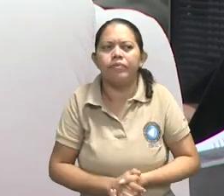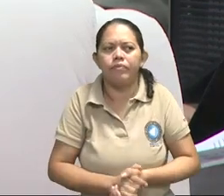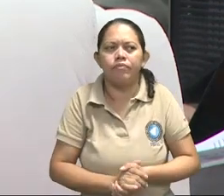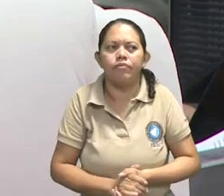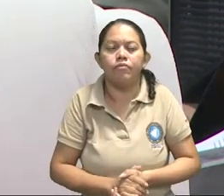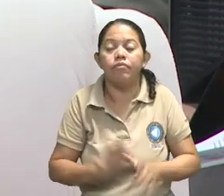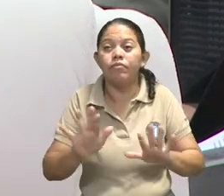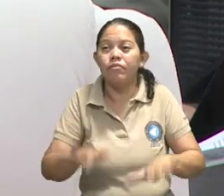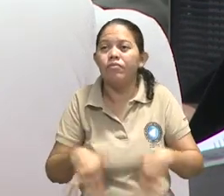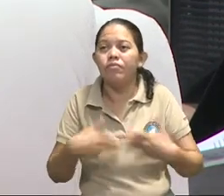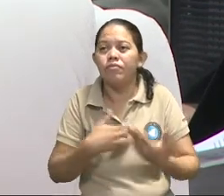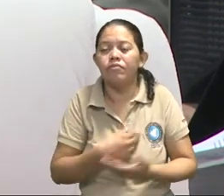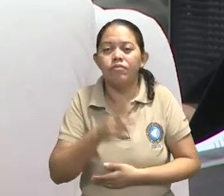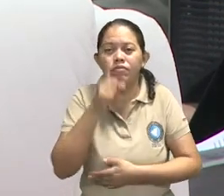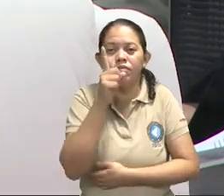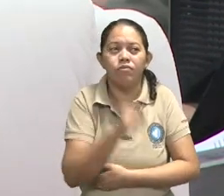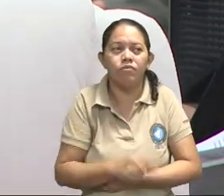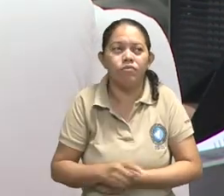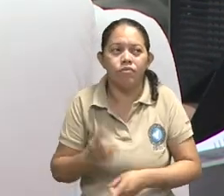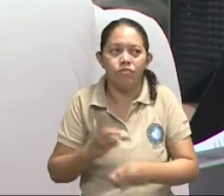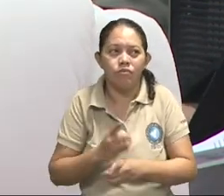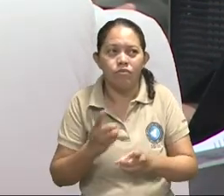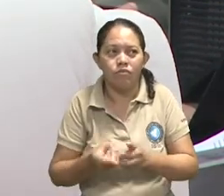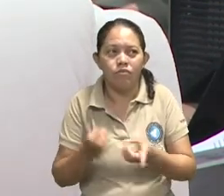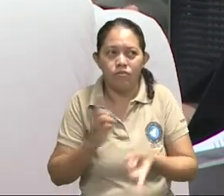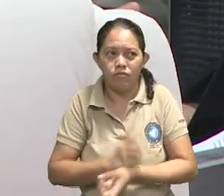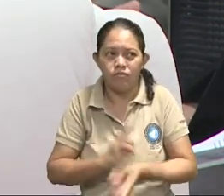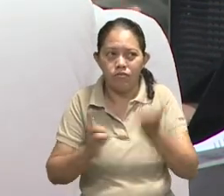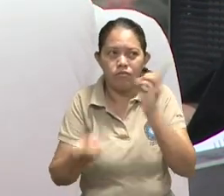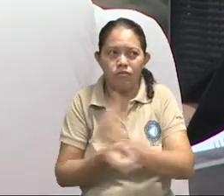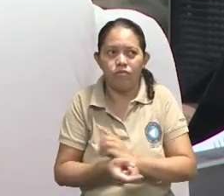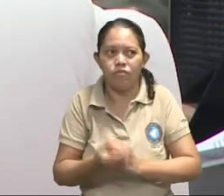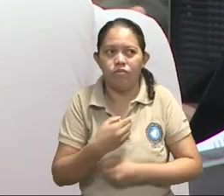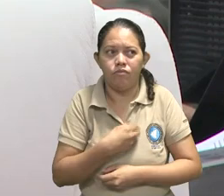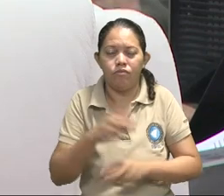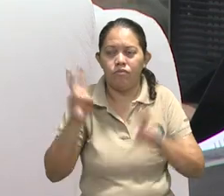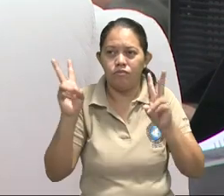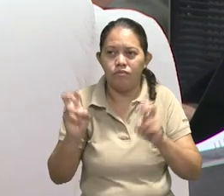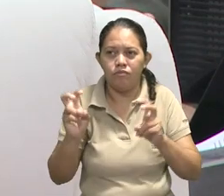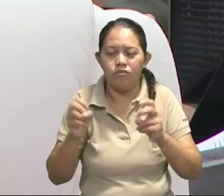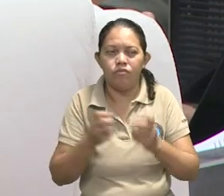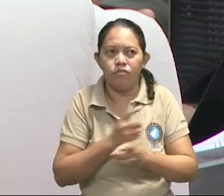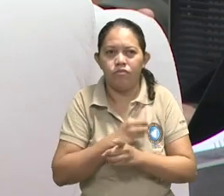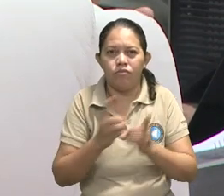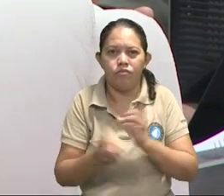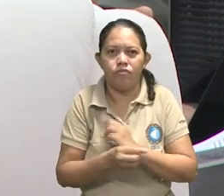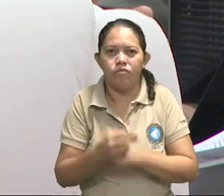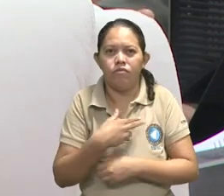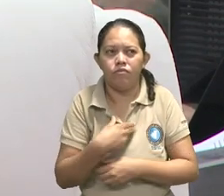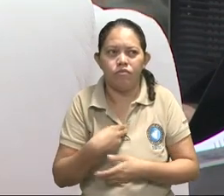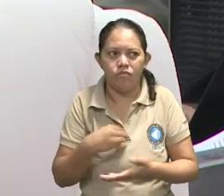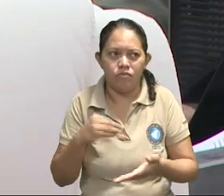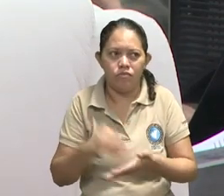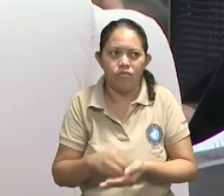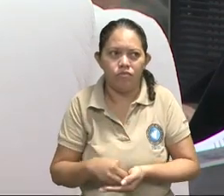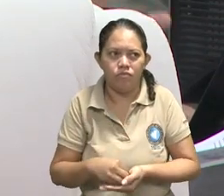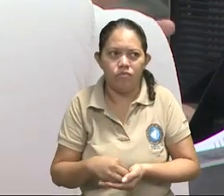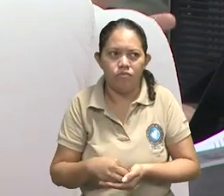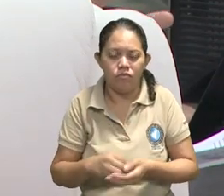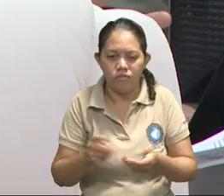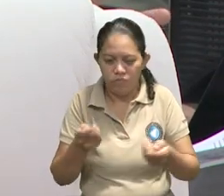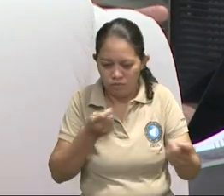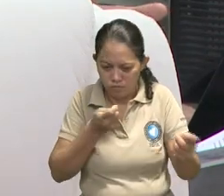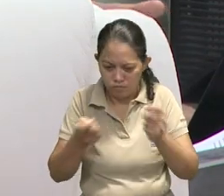pero que prácticamente es una revolución en el tema del manejo, de la